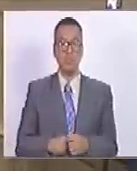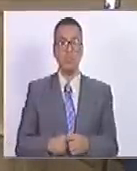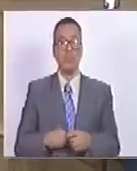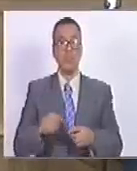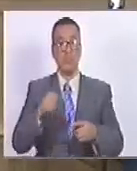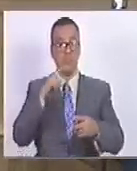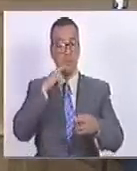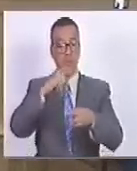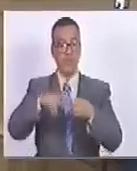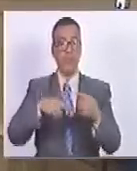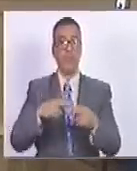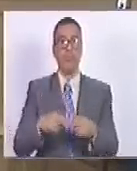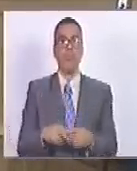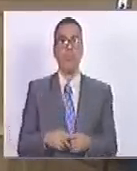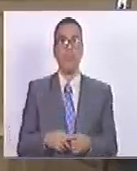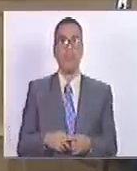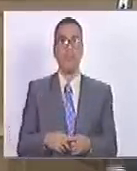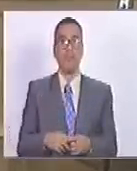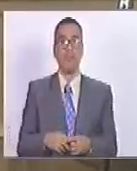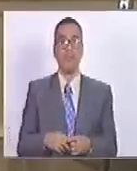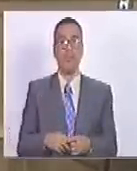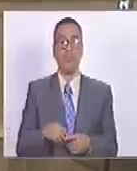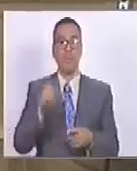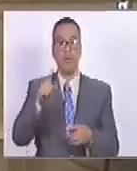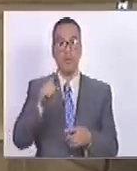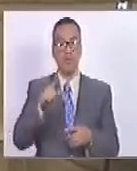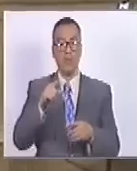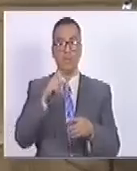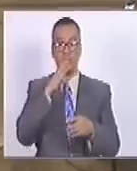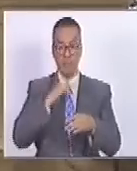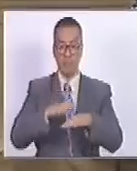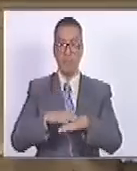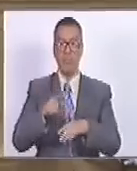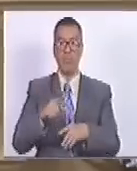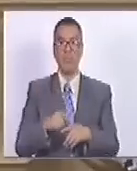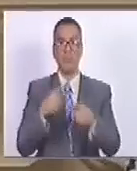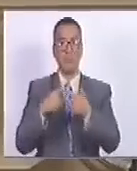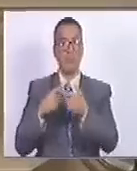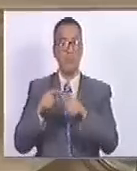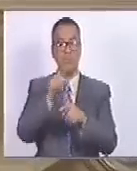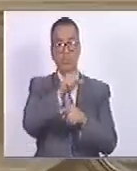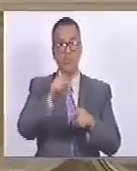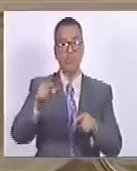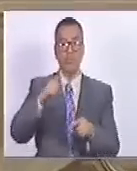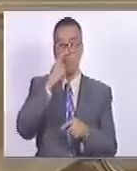somos rebeldes, pero somos decentes. ¿Qué diferencia hay?